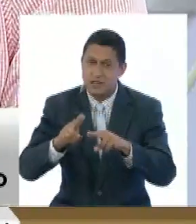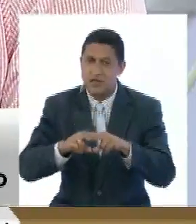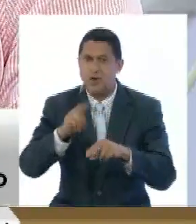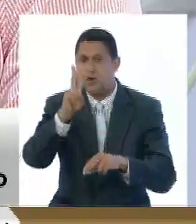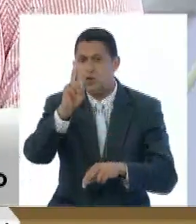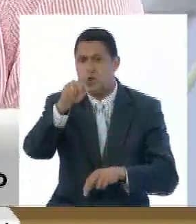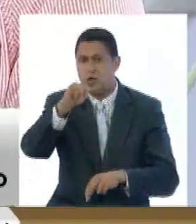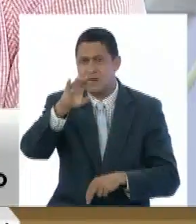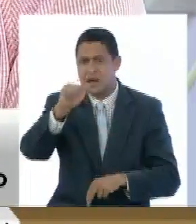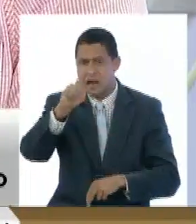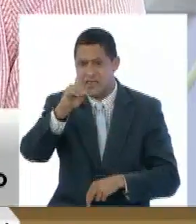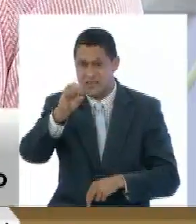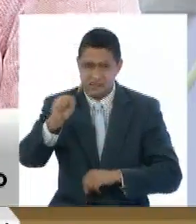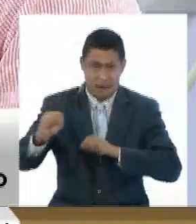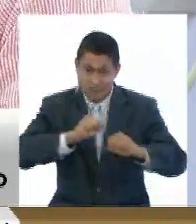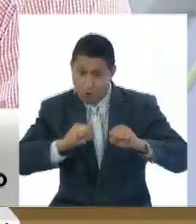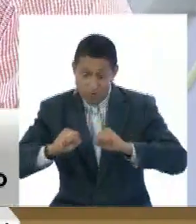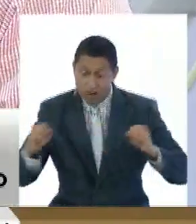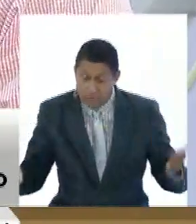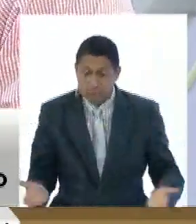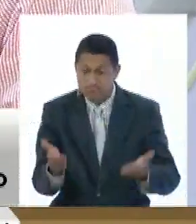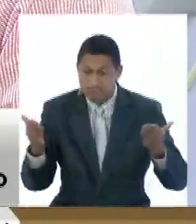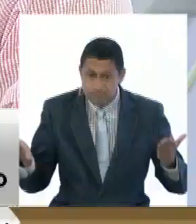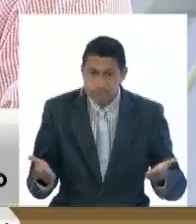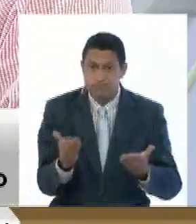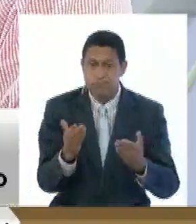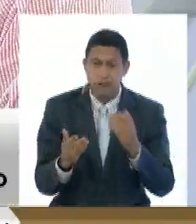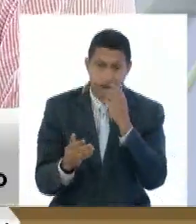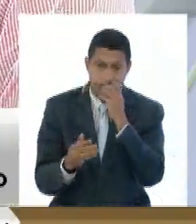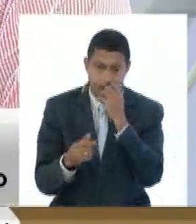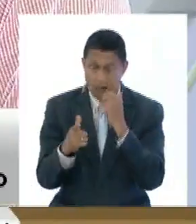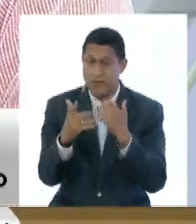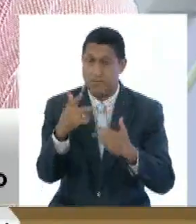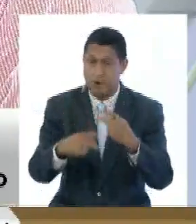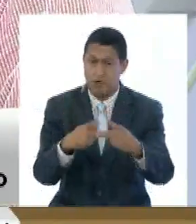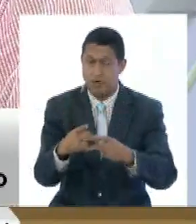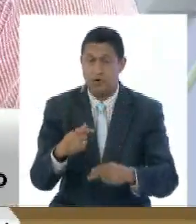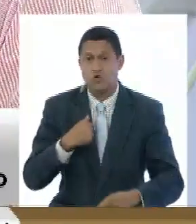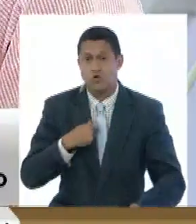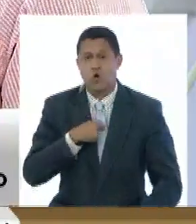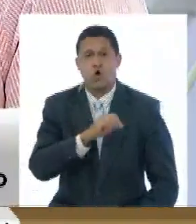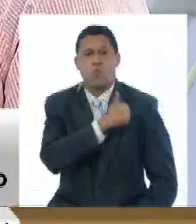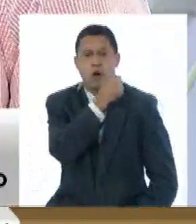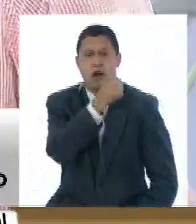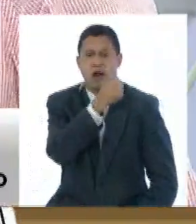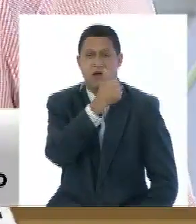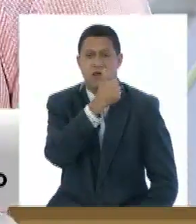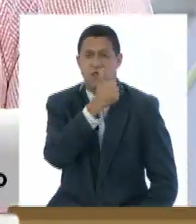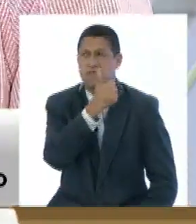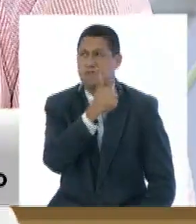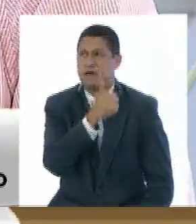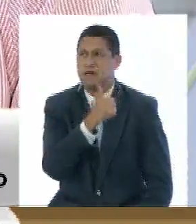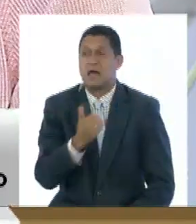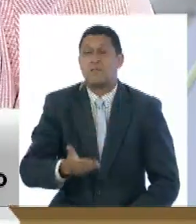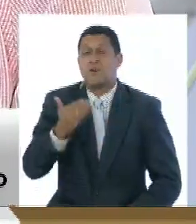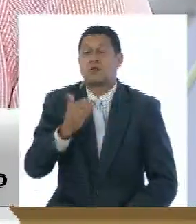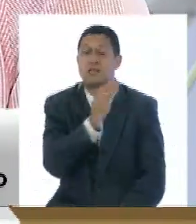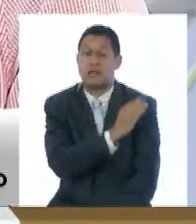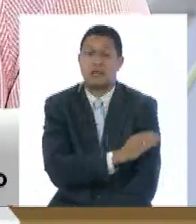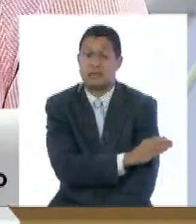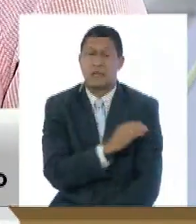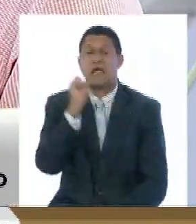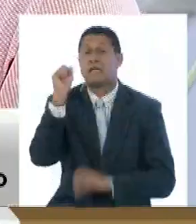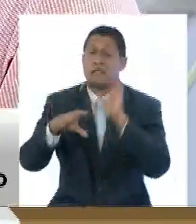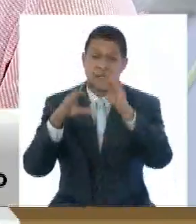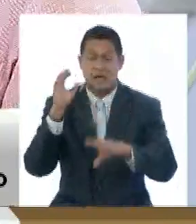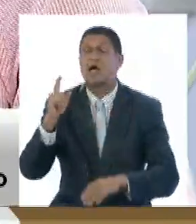Urbino como presidente ha estado muy activo, involucrado en este proceso, y yo como jefe de servicio de un servicio tan importante como el Centro Médico de la Trinidad